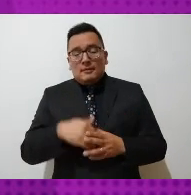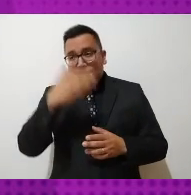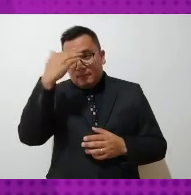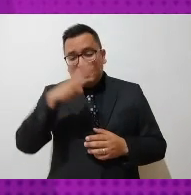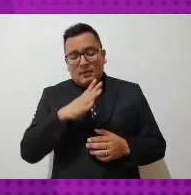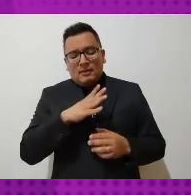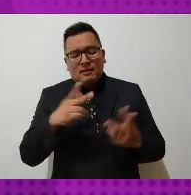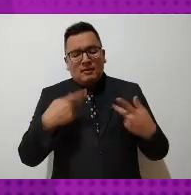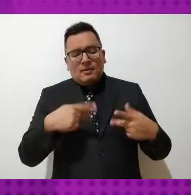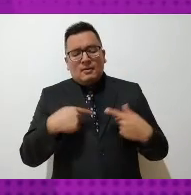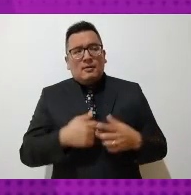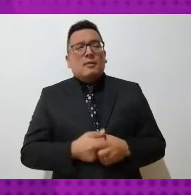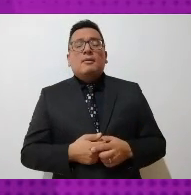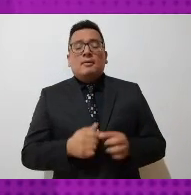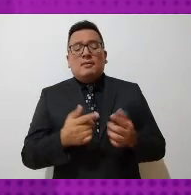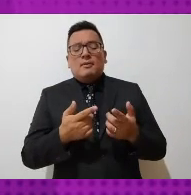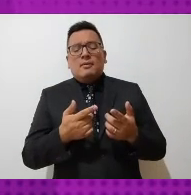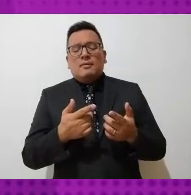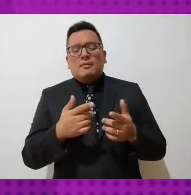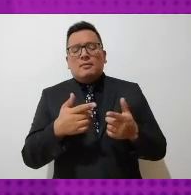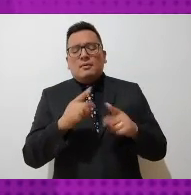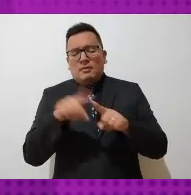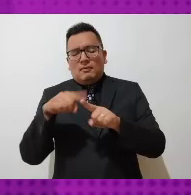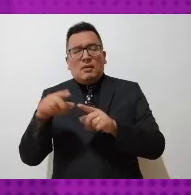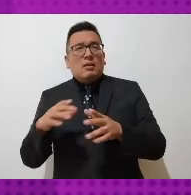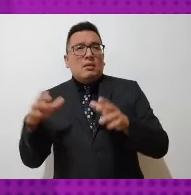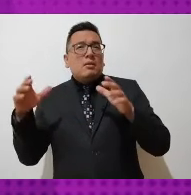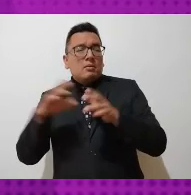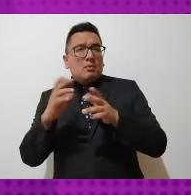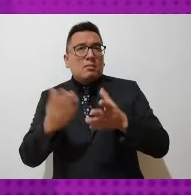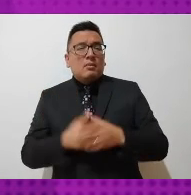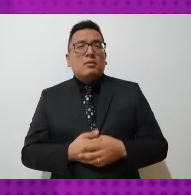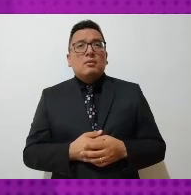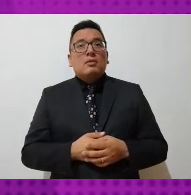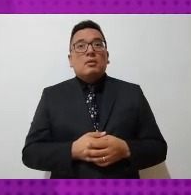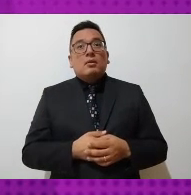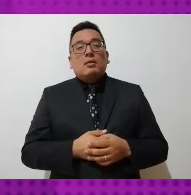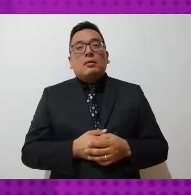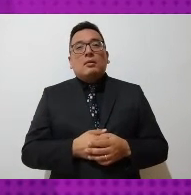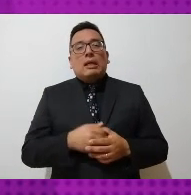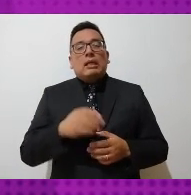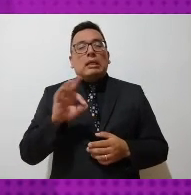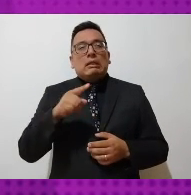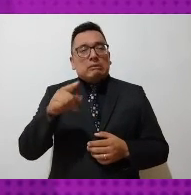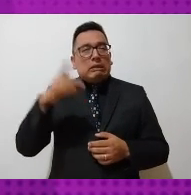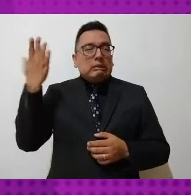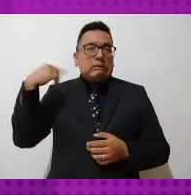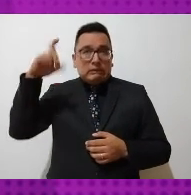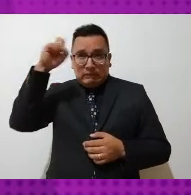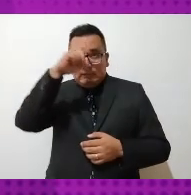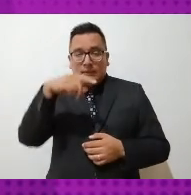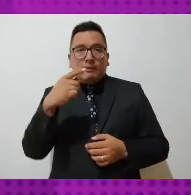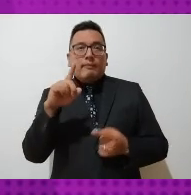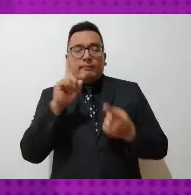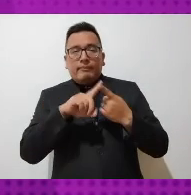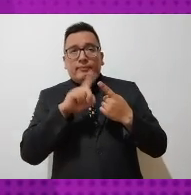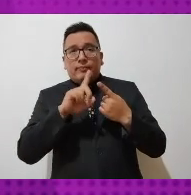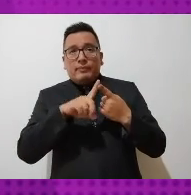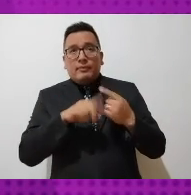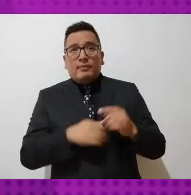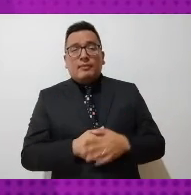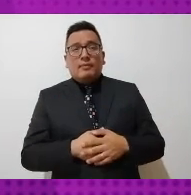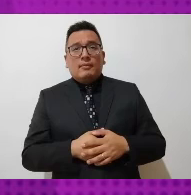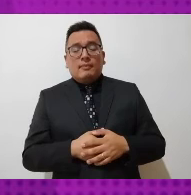a personas de diversas comunidades, de grupos vulnerados. La primera de